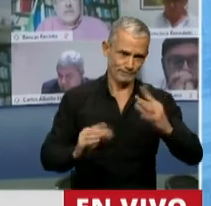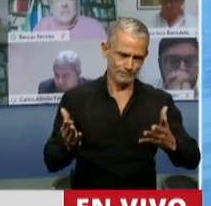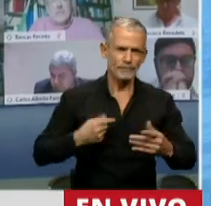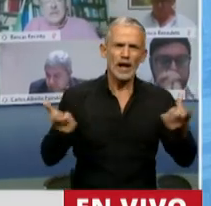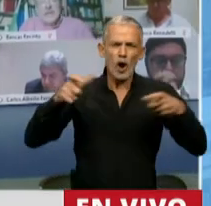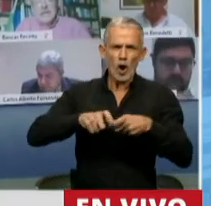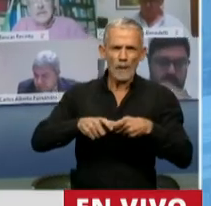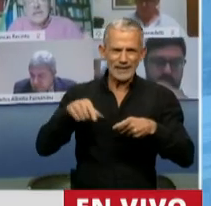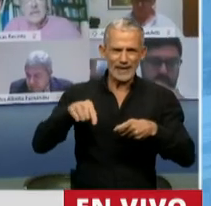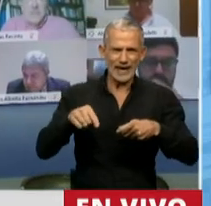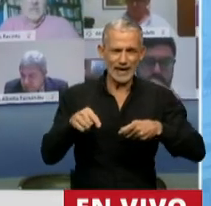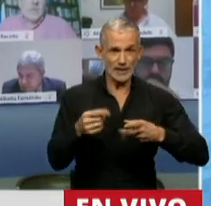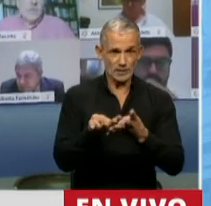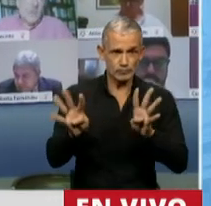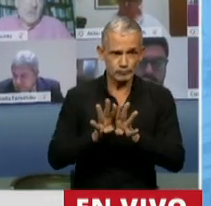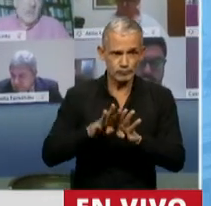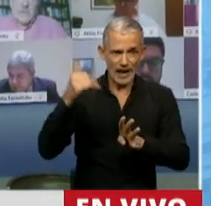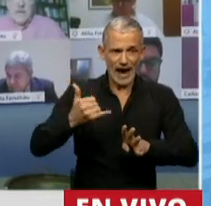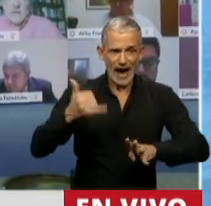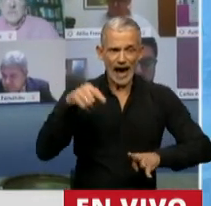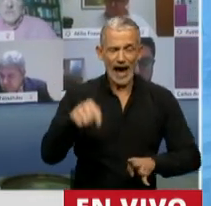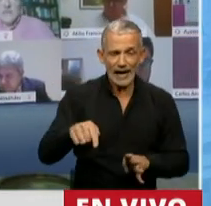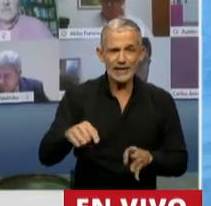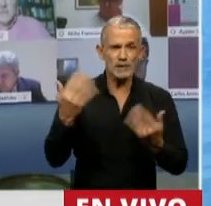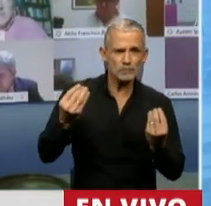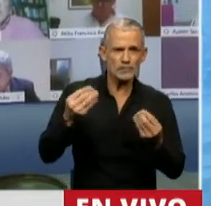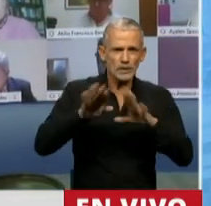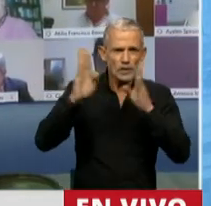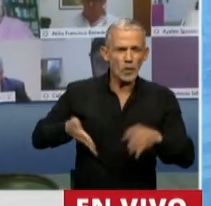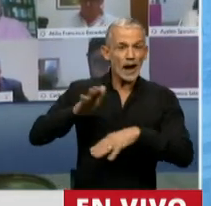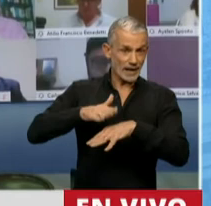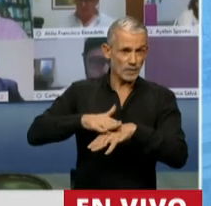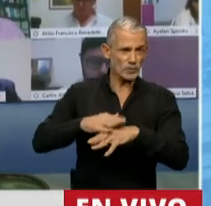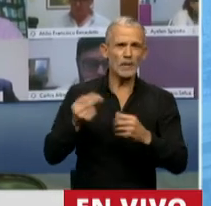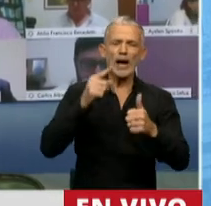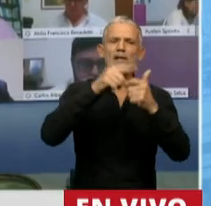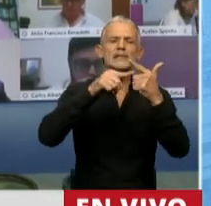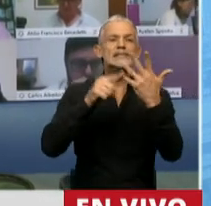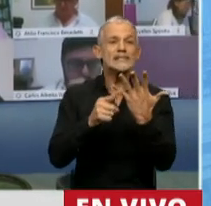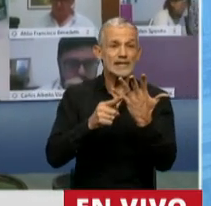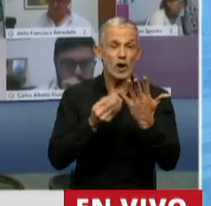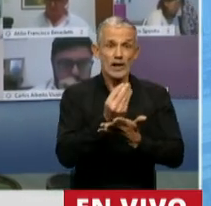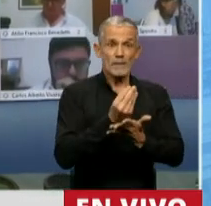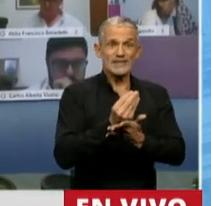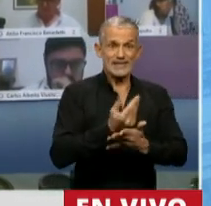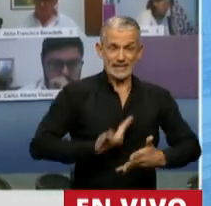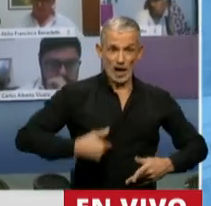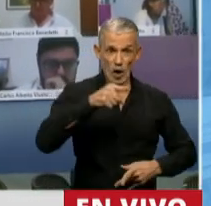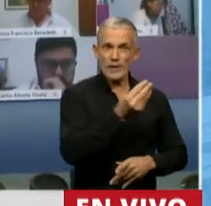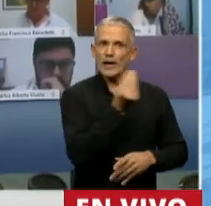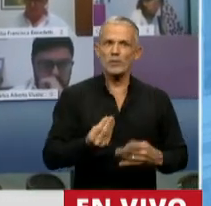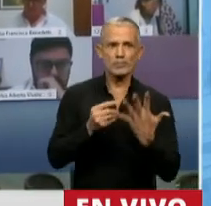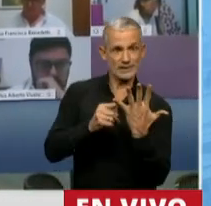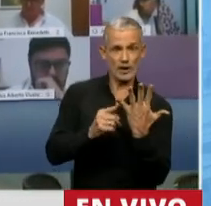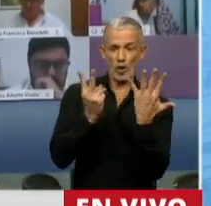comité ejecutivo del cual se ha hablado, responsable de la gestión del fideicomiso, tendrá 5 representantes del oficialismo y solo 2,